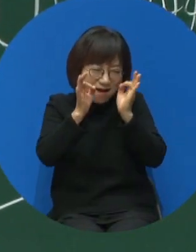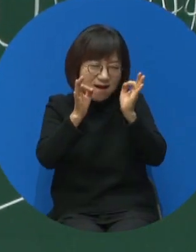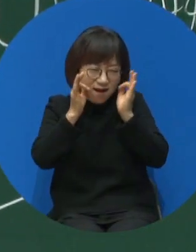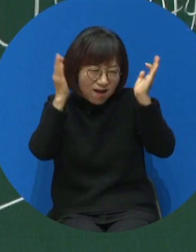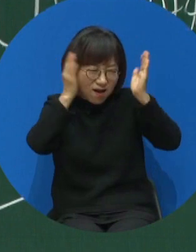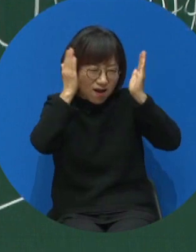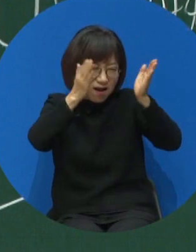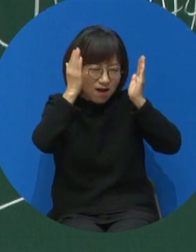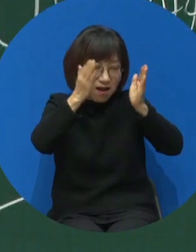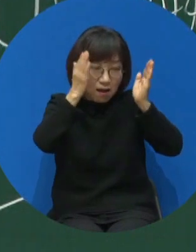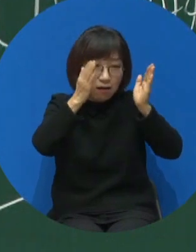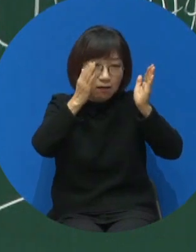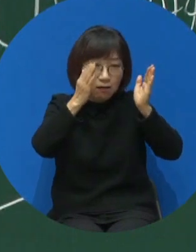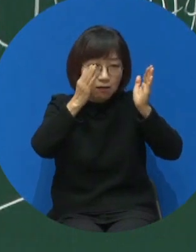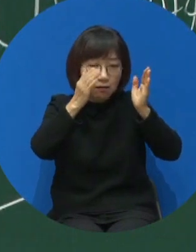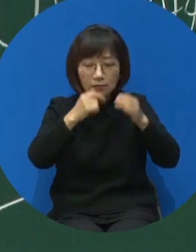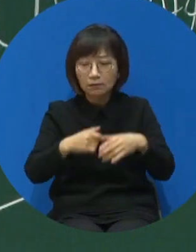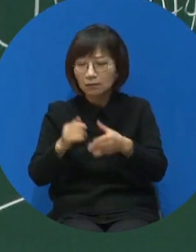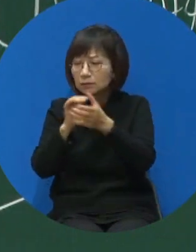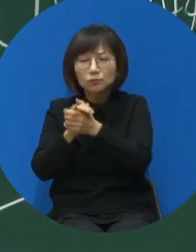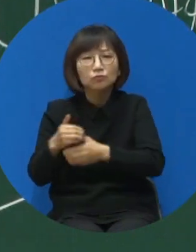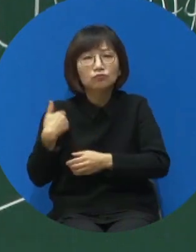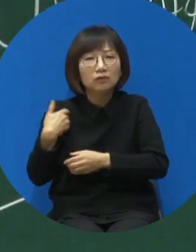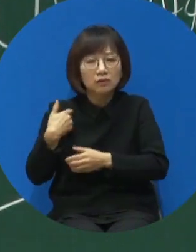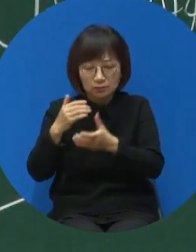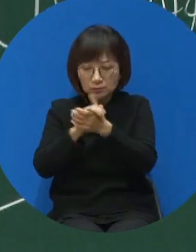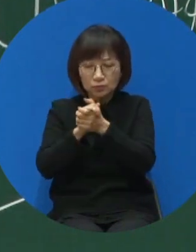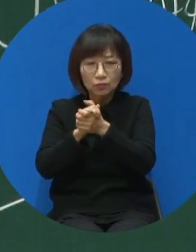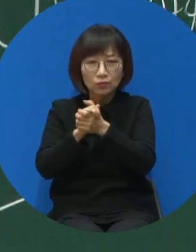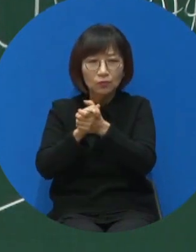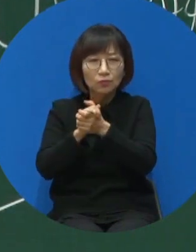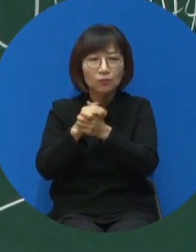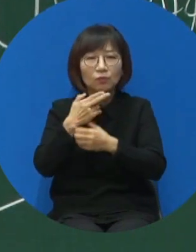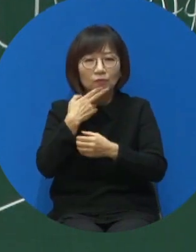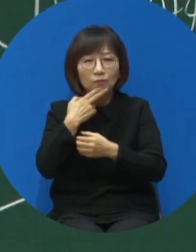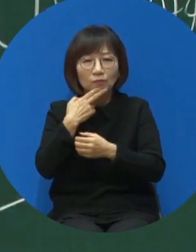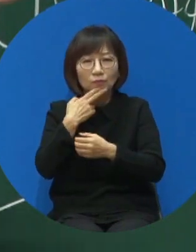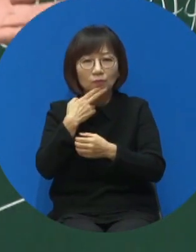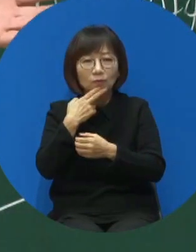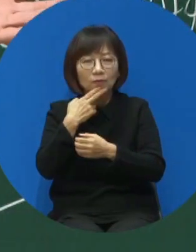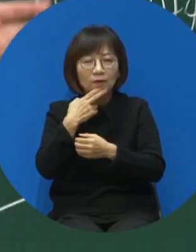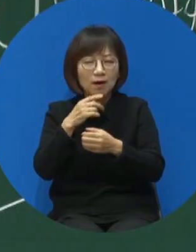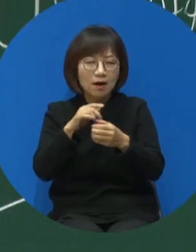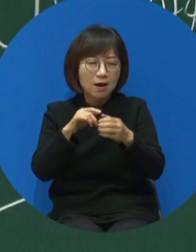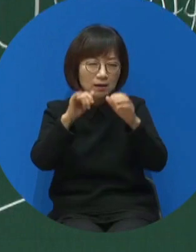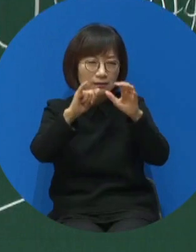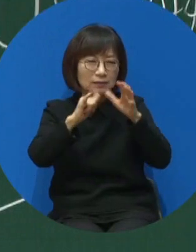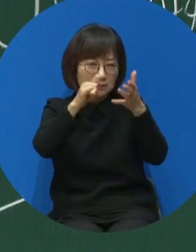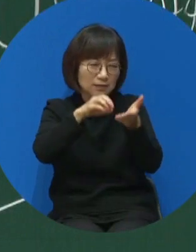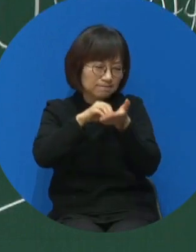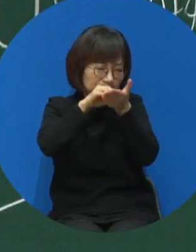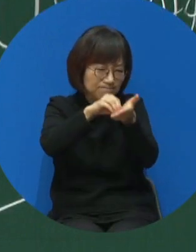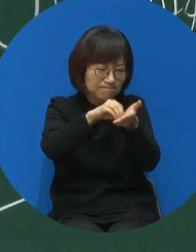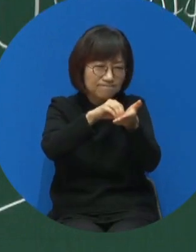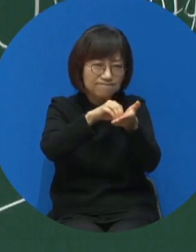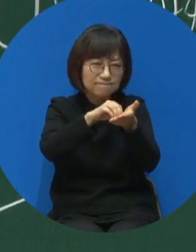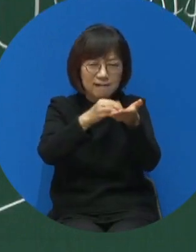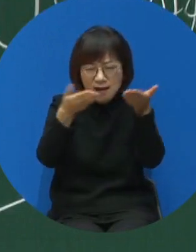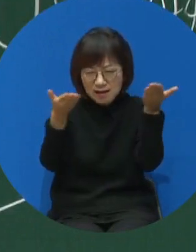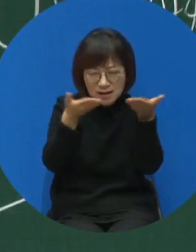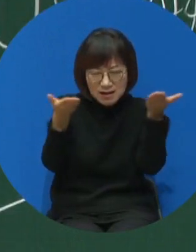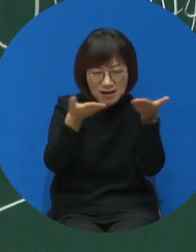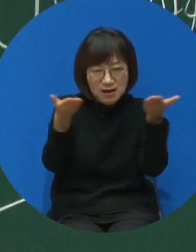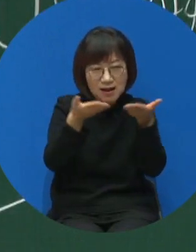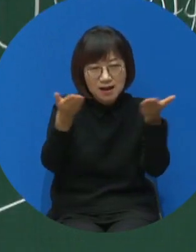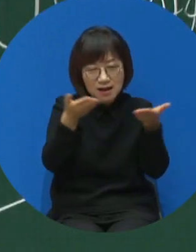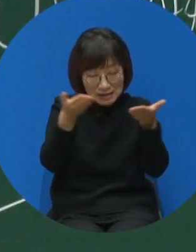muchas veces forzadamente están estudiando entonces qué va a pasar con esto rapidísimo rock aunque no hay irlanda no te quedes que con esas fuerzas